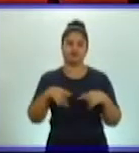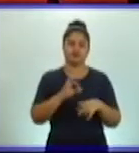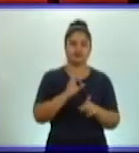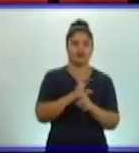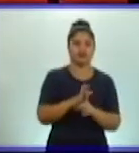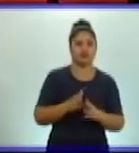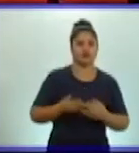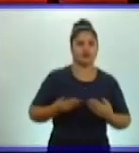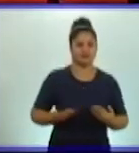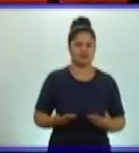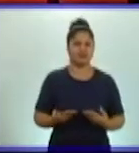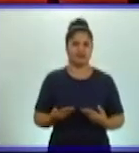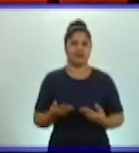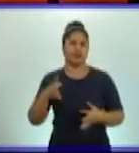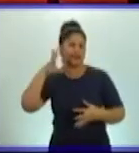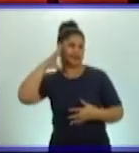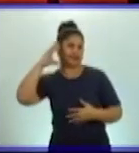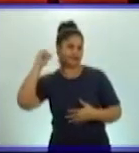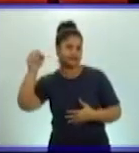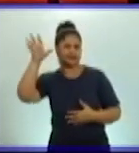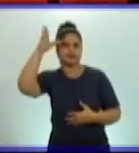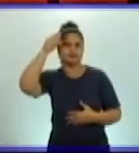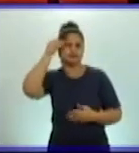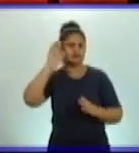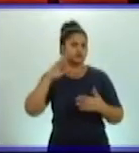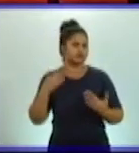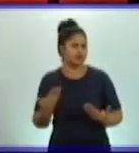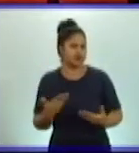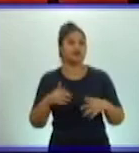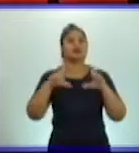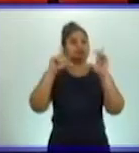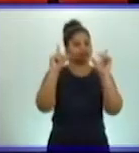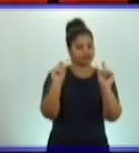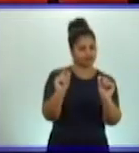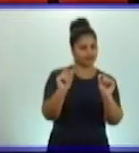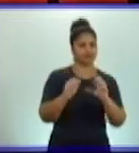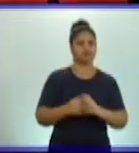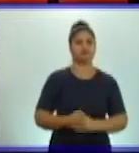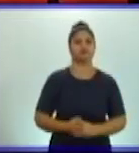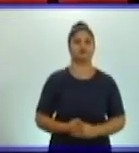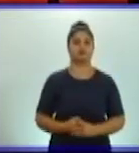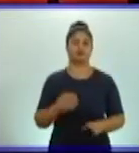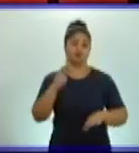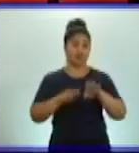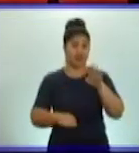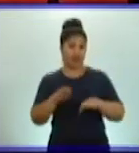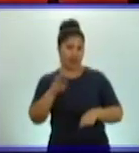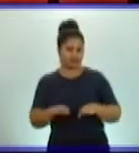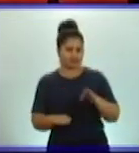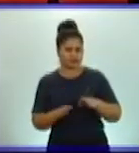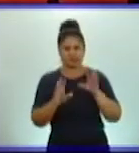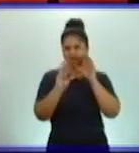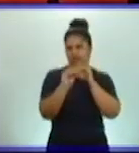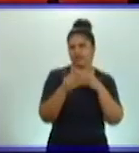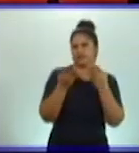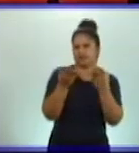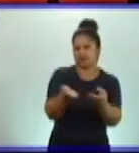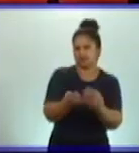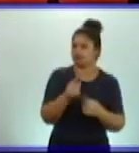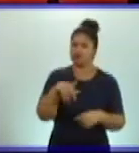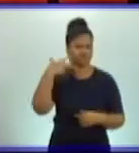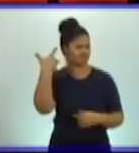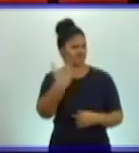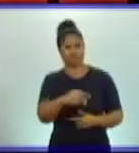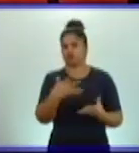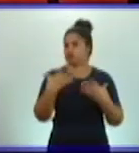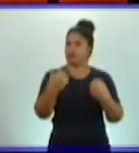mentadísima comprensión de texto. En muchas ocasiones a ustedes les dicen, no sabes comprender. La profesora les dice, tienes problema en esto, aquel otro,